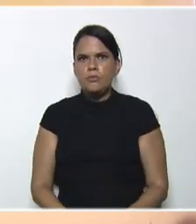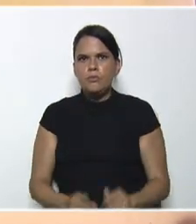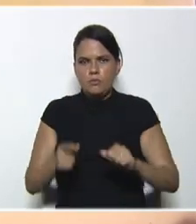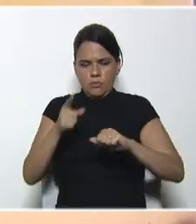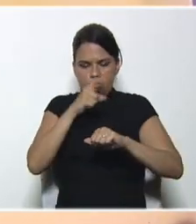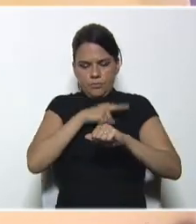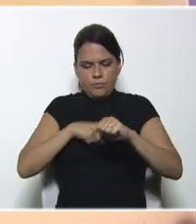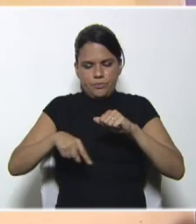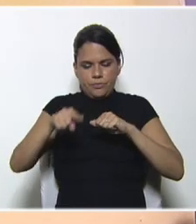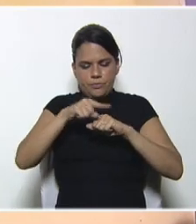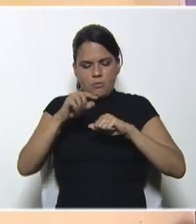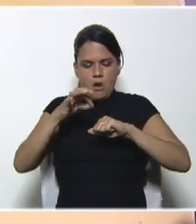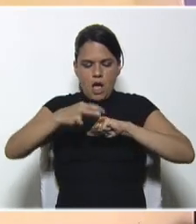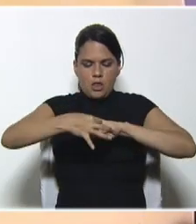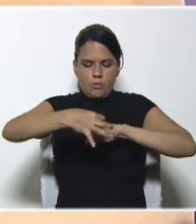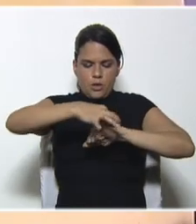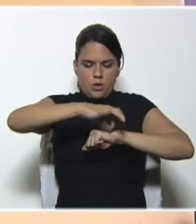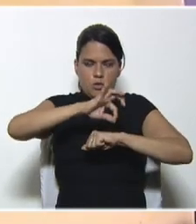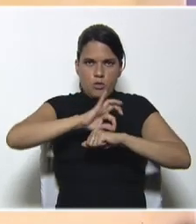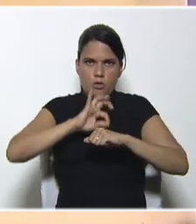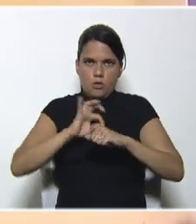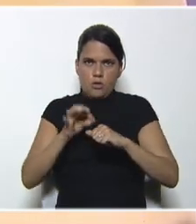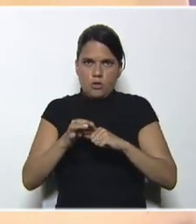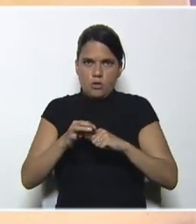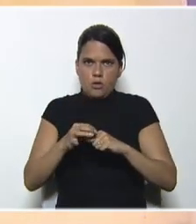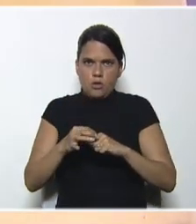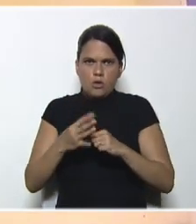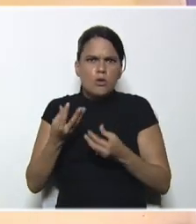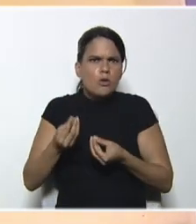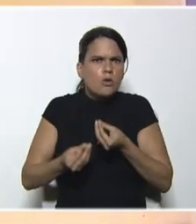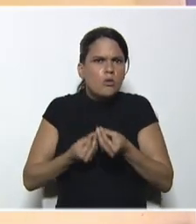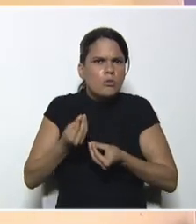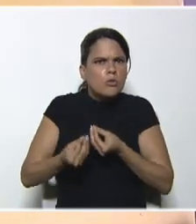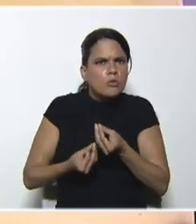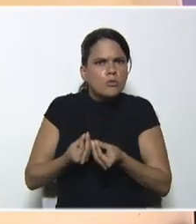núcleo atómico, como